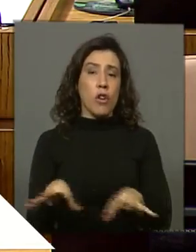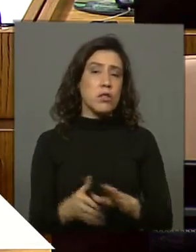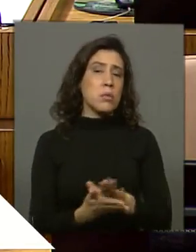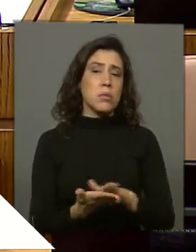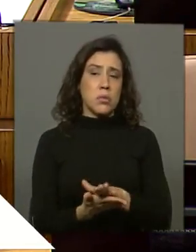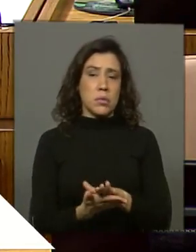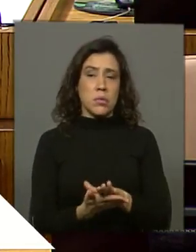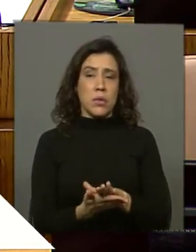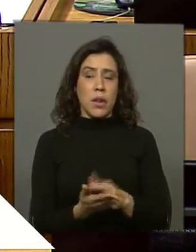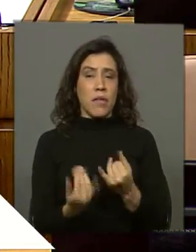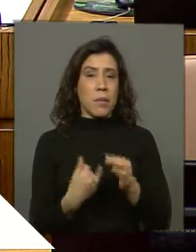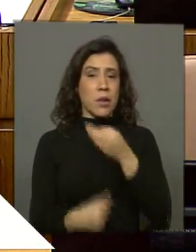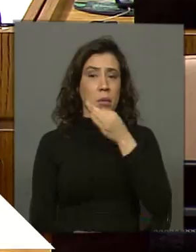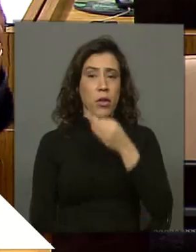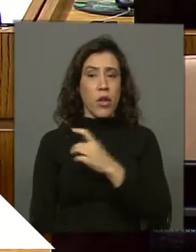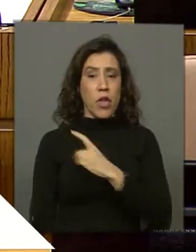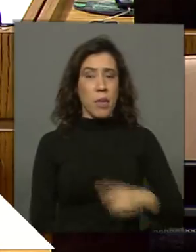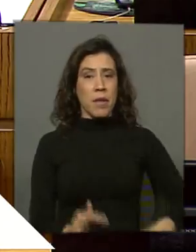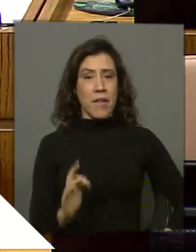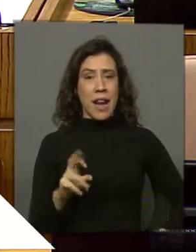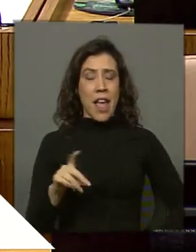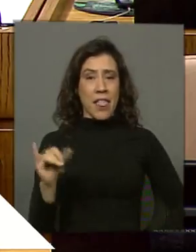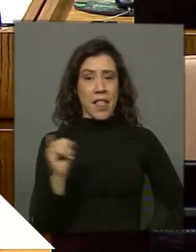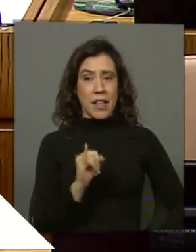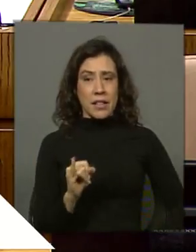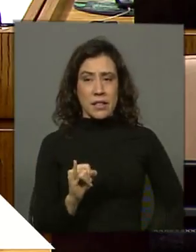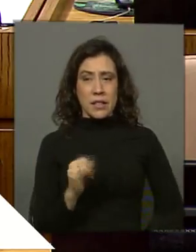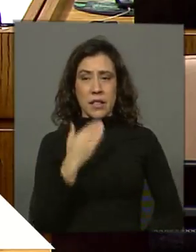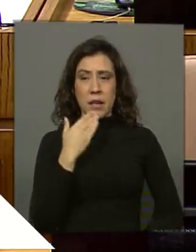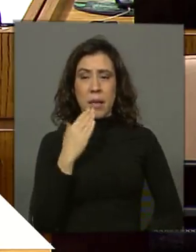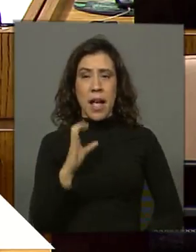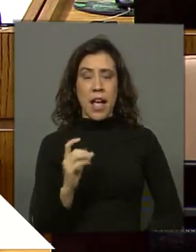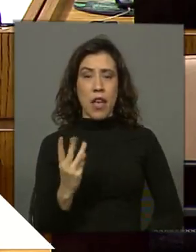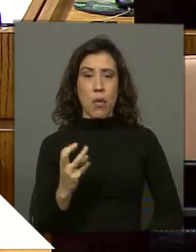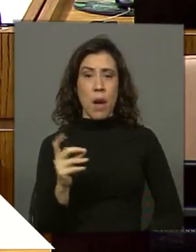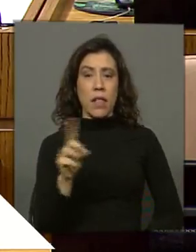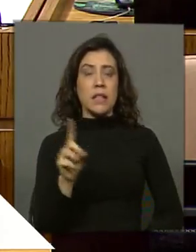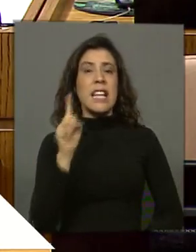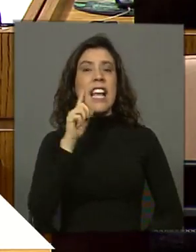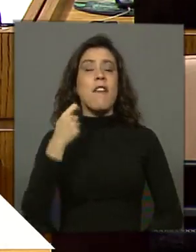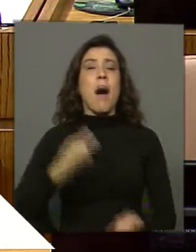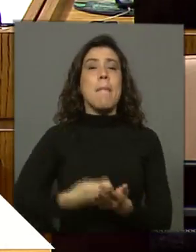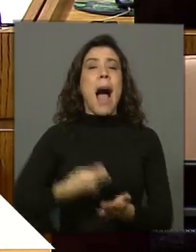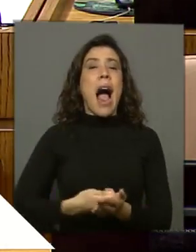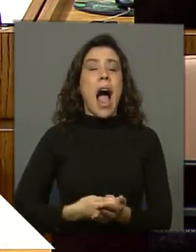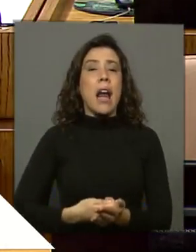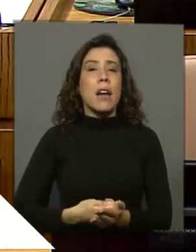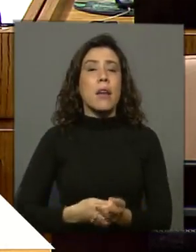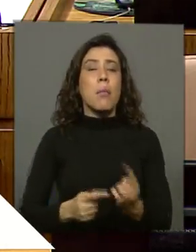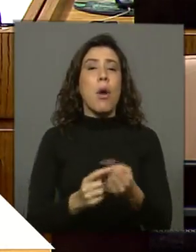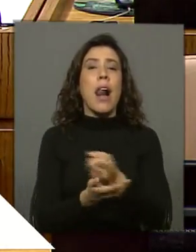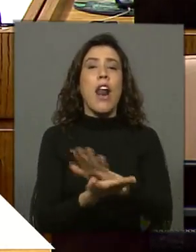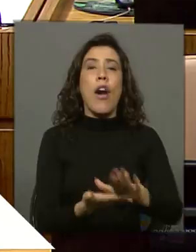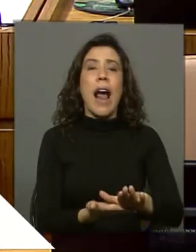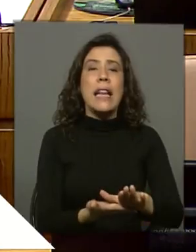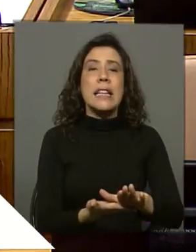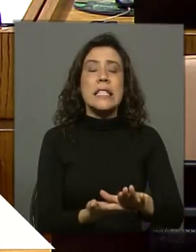que al final como lo ha dicho la diputada Fernández lo ha dicho también el diputado Edwards alguien paga por ello ¿quién no paga?